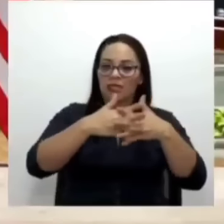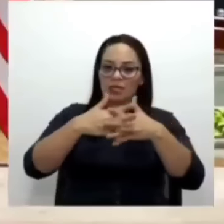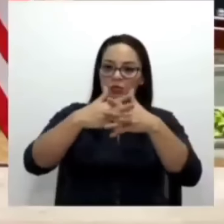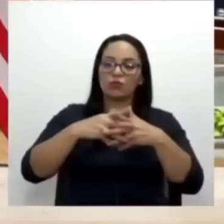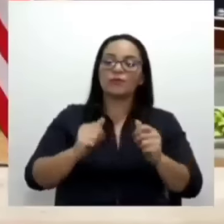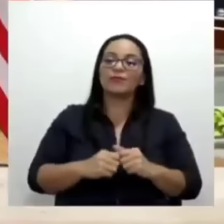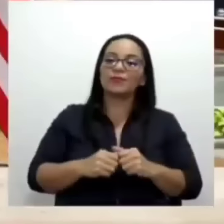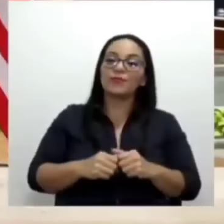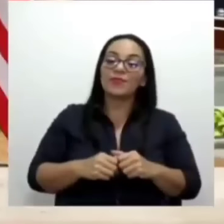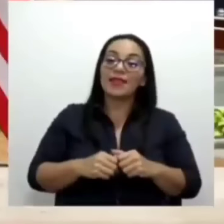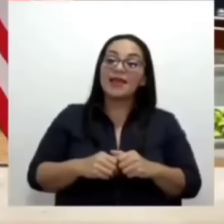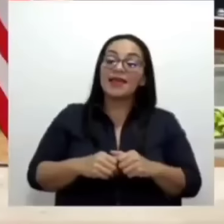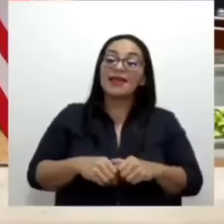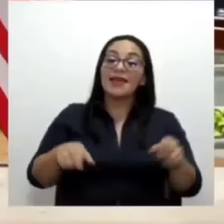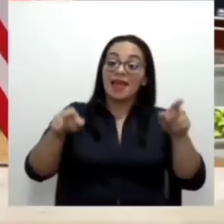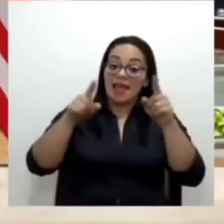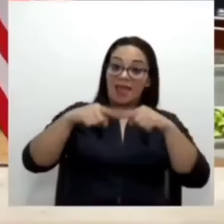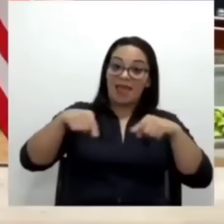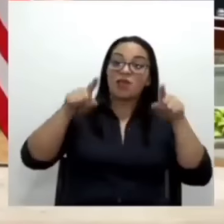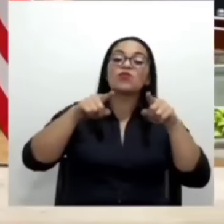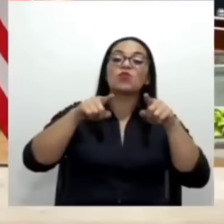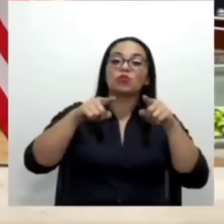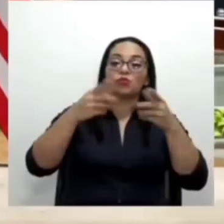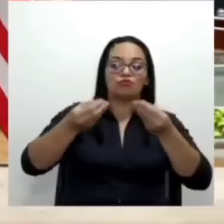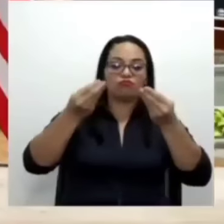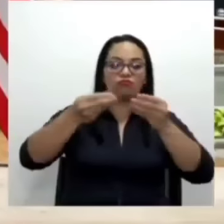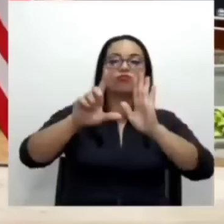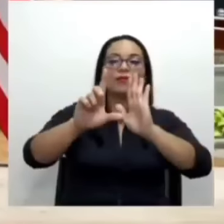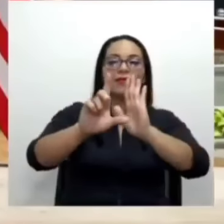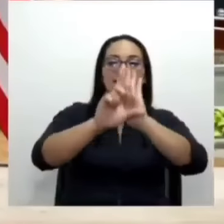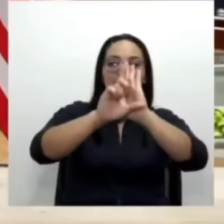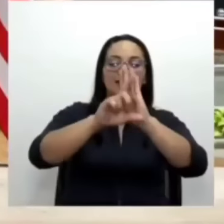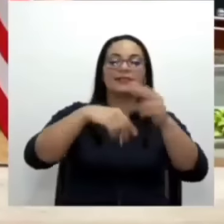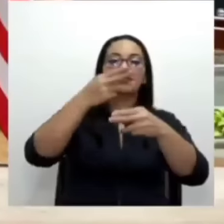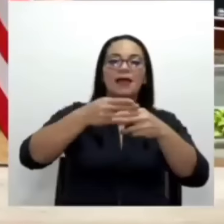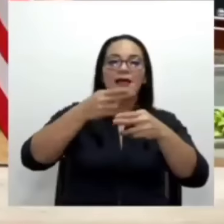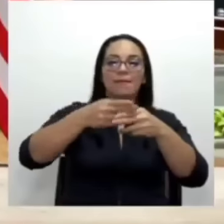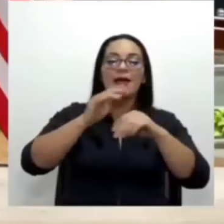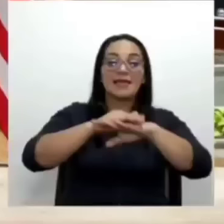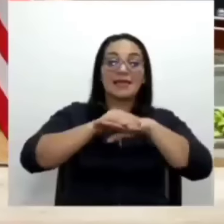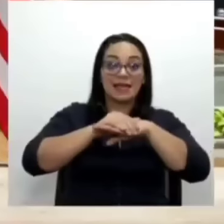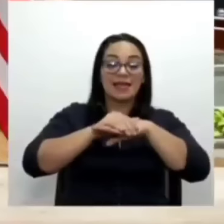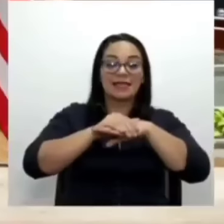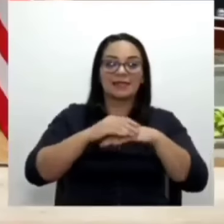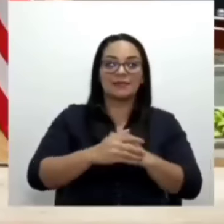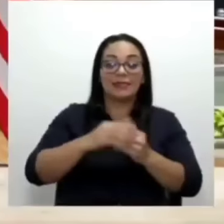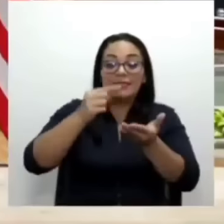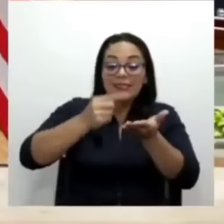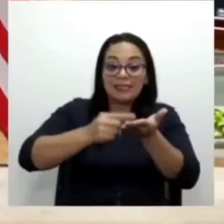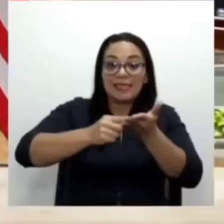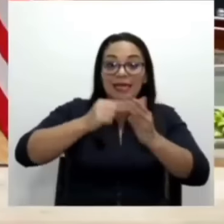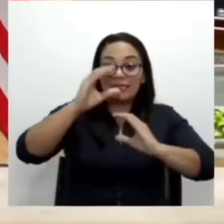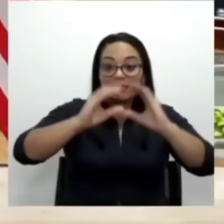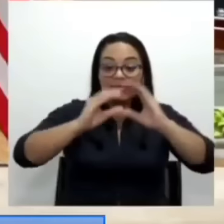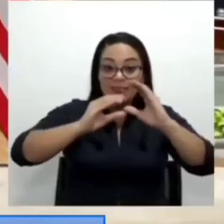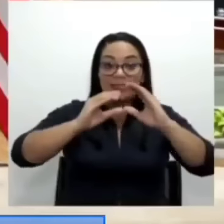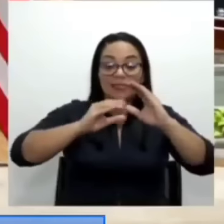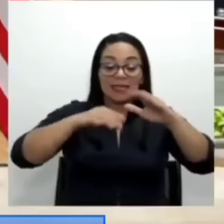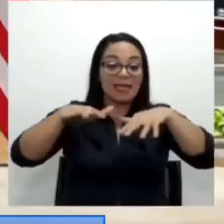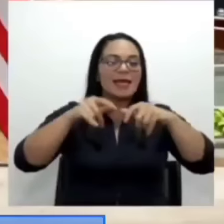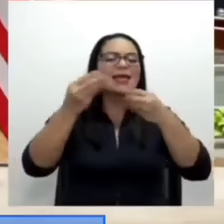Ellos pasaron una ley que se llama en inglés The Chips and Science Act, que